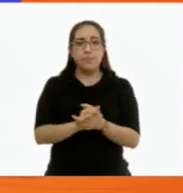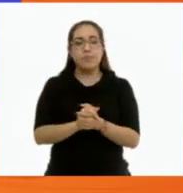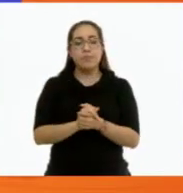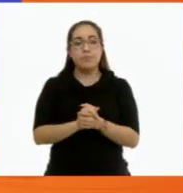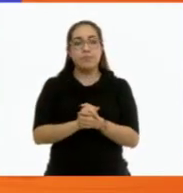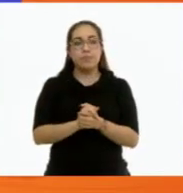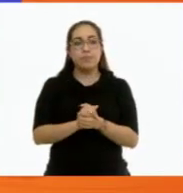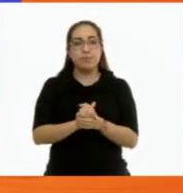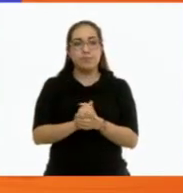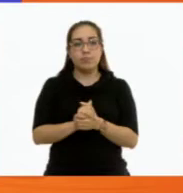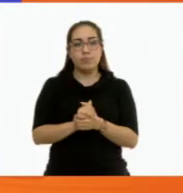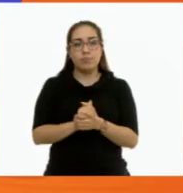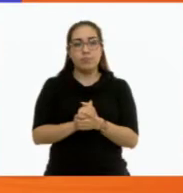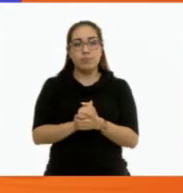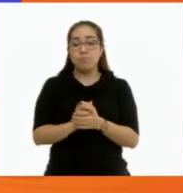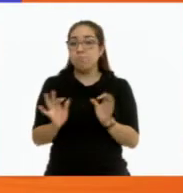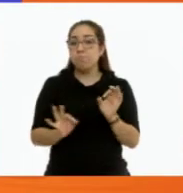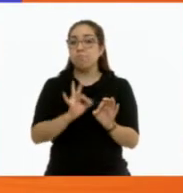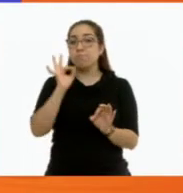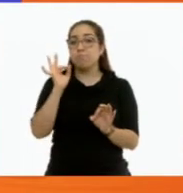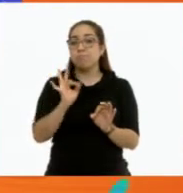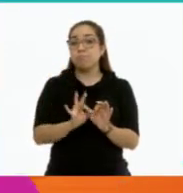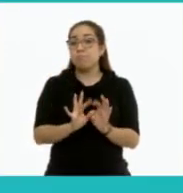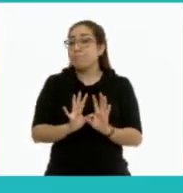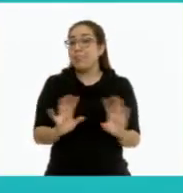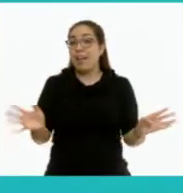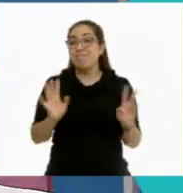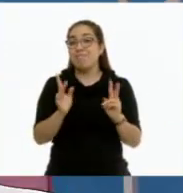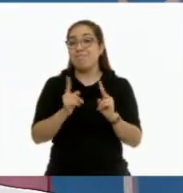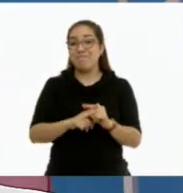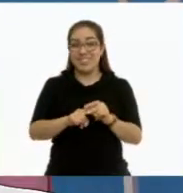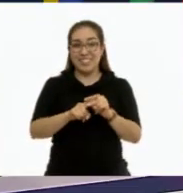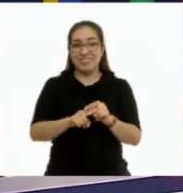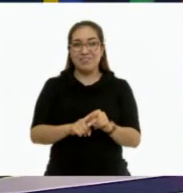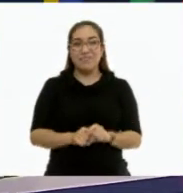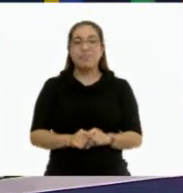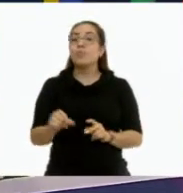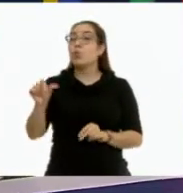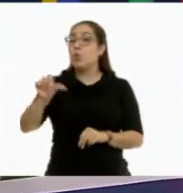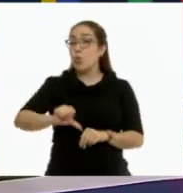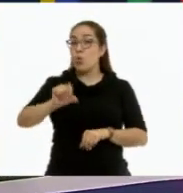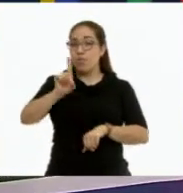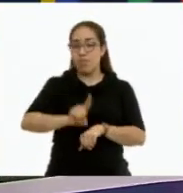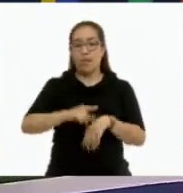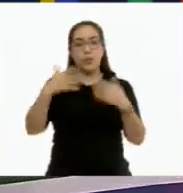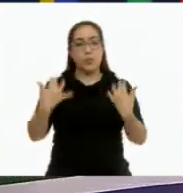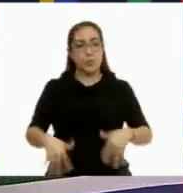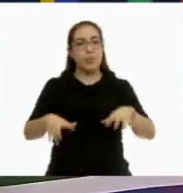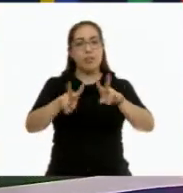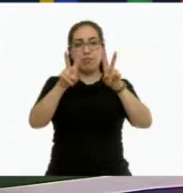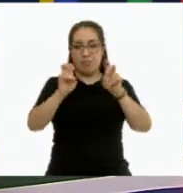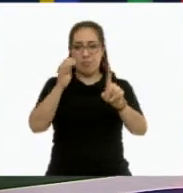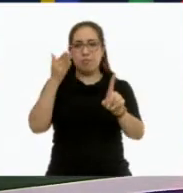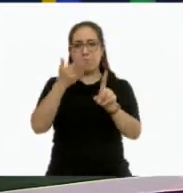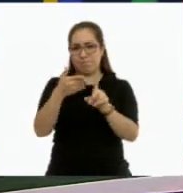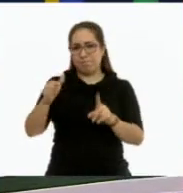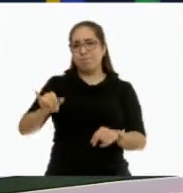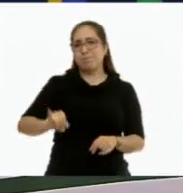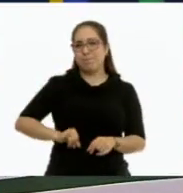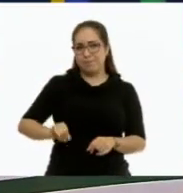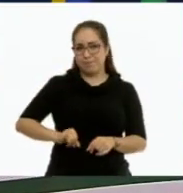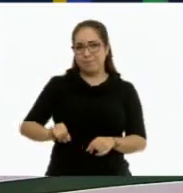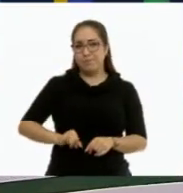dentro de tu libro. Perfecto. Y pues vamos a comenzar, María. El día de hoy tenemos un tema muy interesante